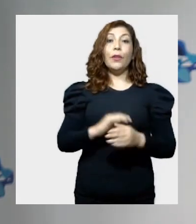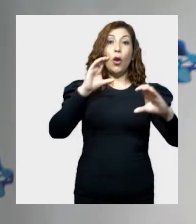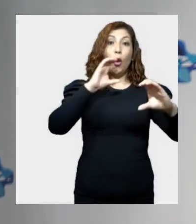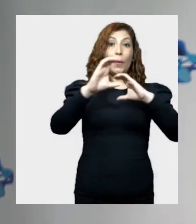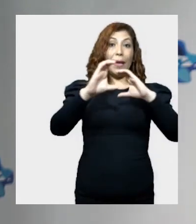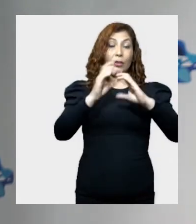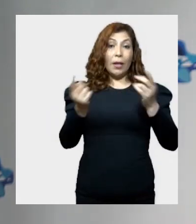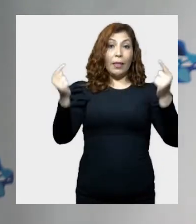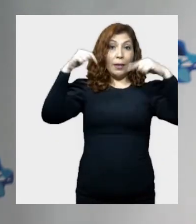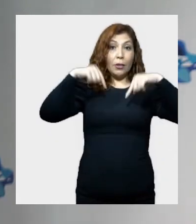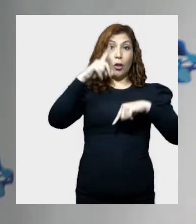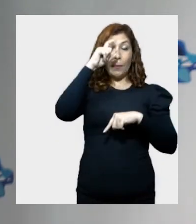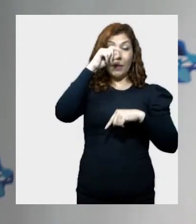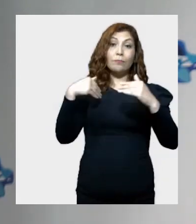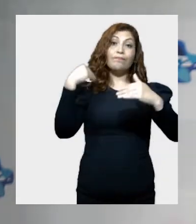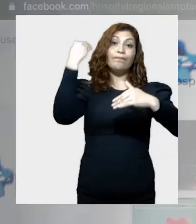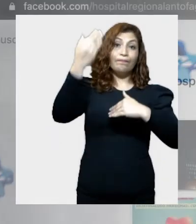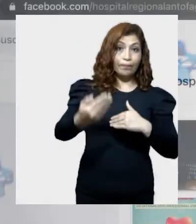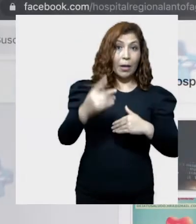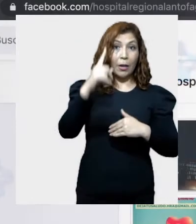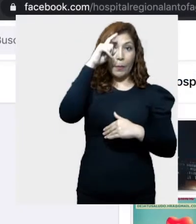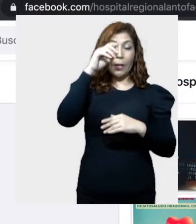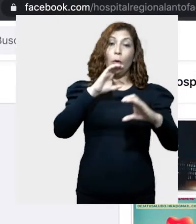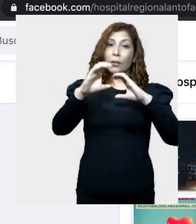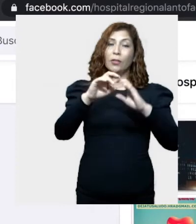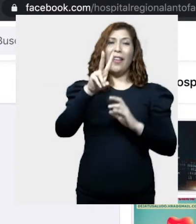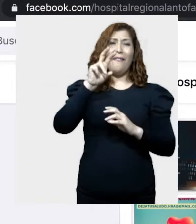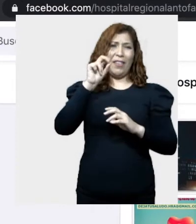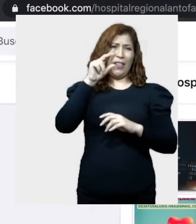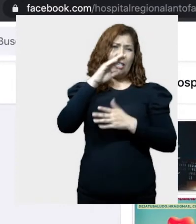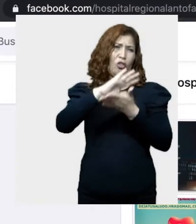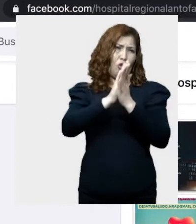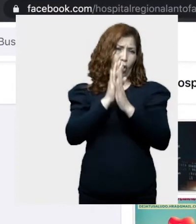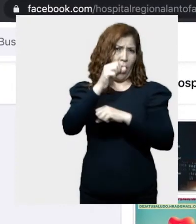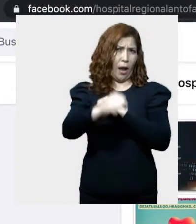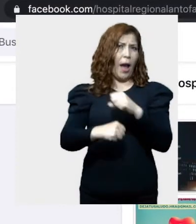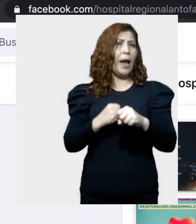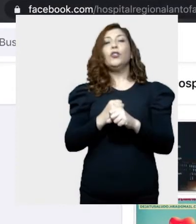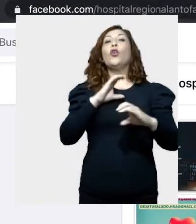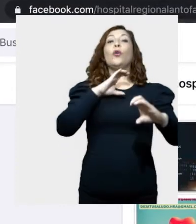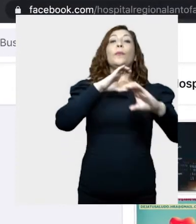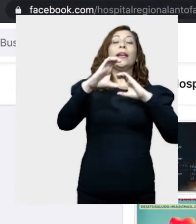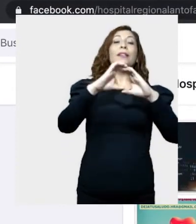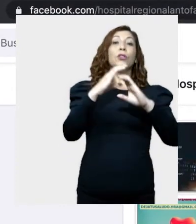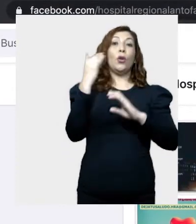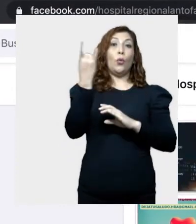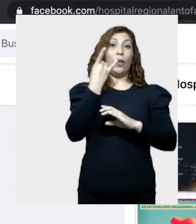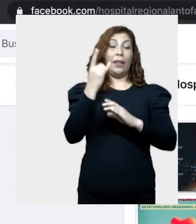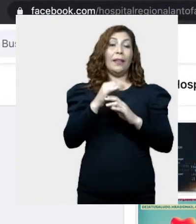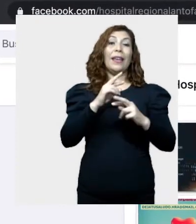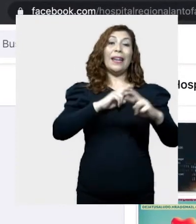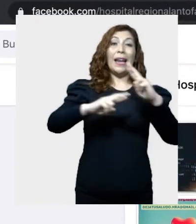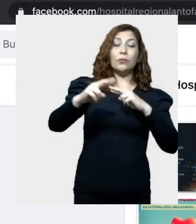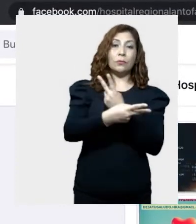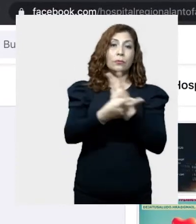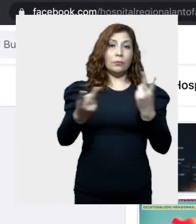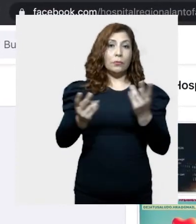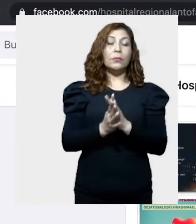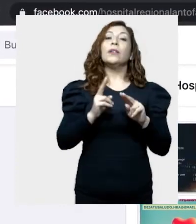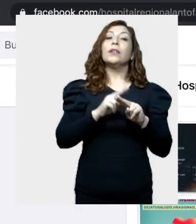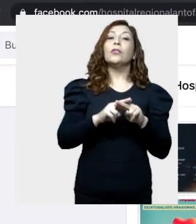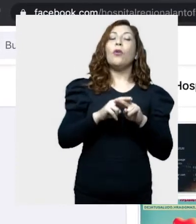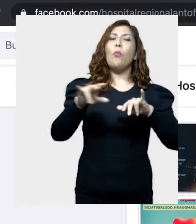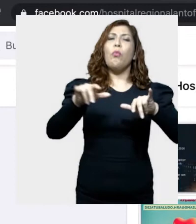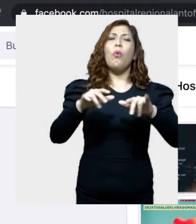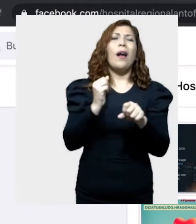Comunicaciones internas y externas. Durante todo el 2020, la Unidad de Comunicaciones y Relaciones Públicas ejecutó